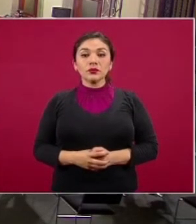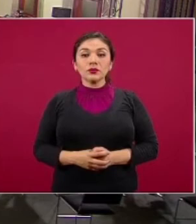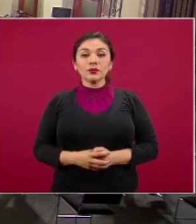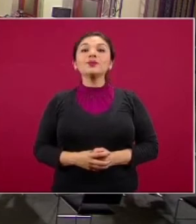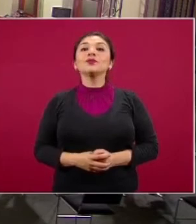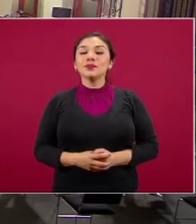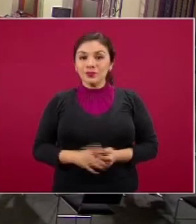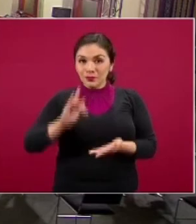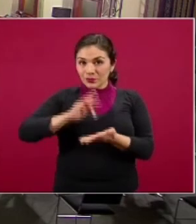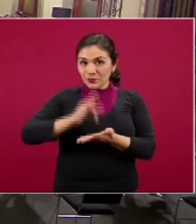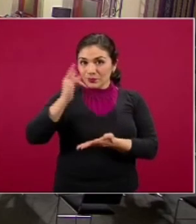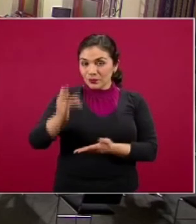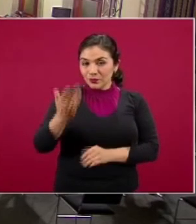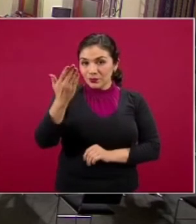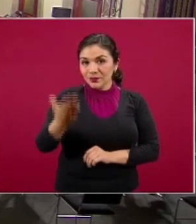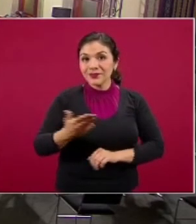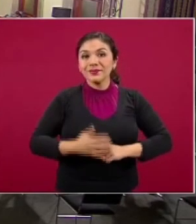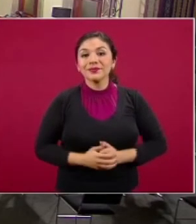Muchísimas gracias,